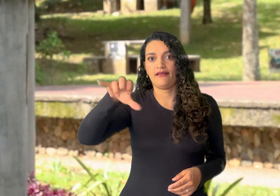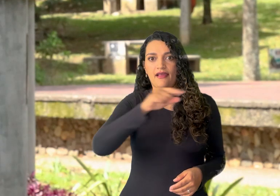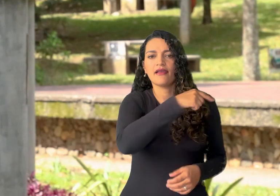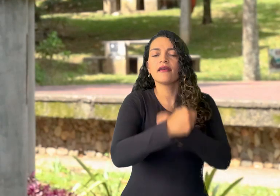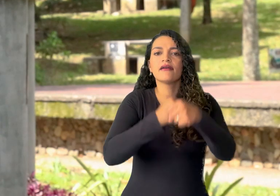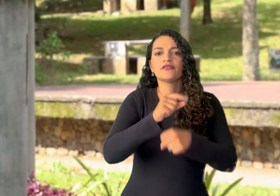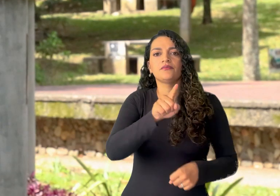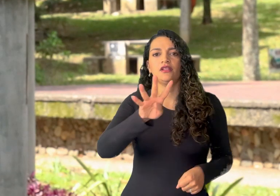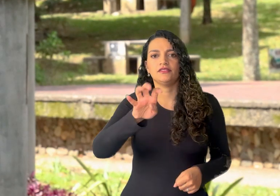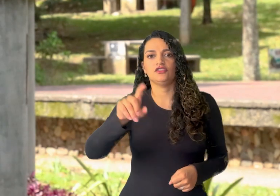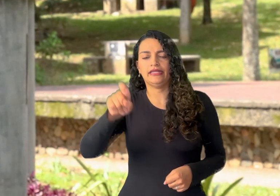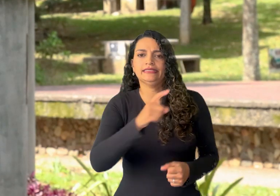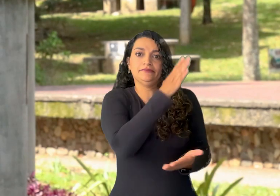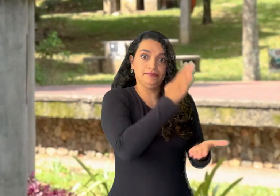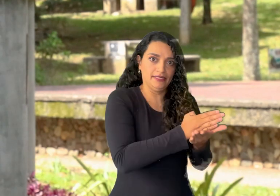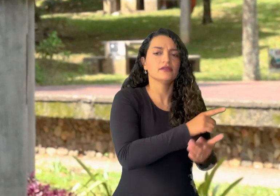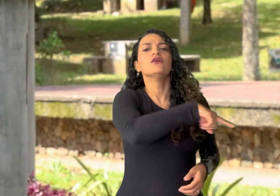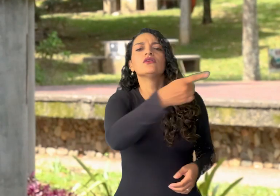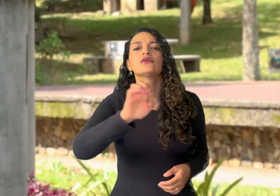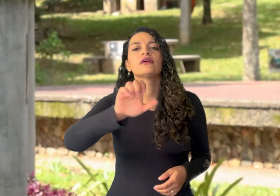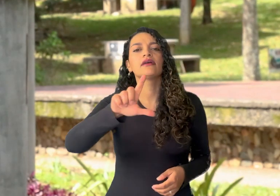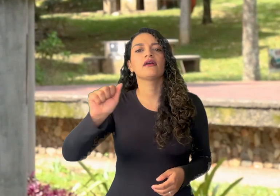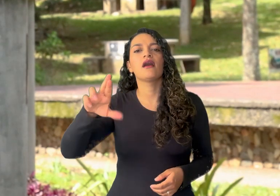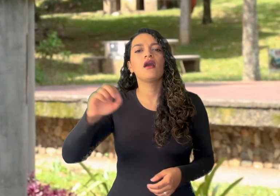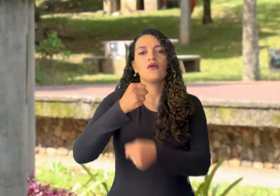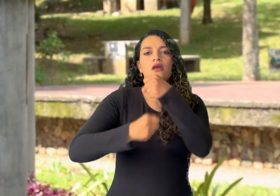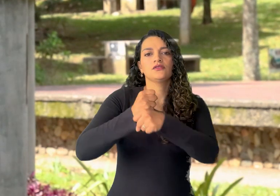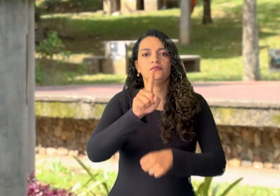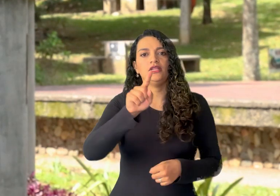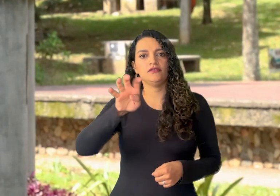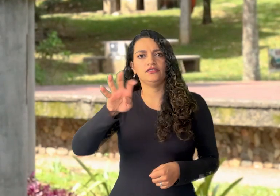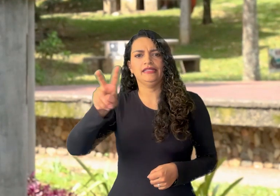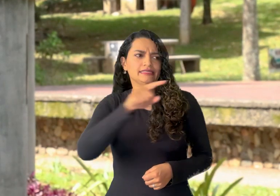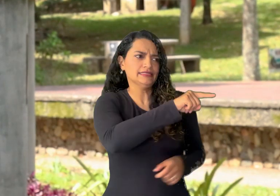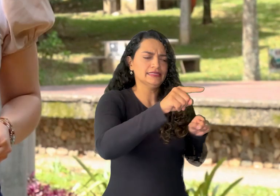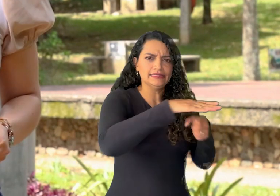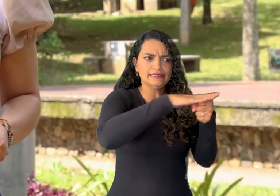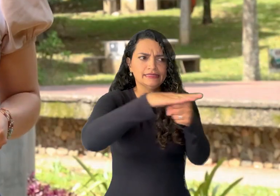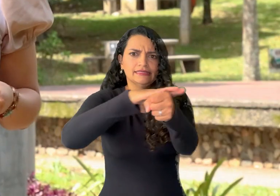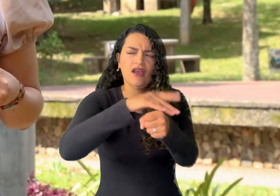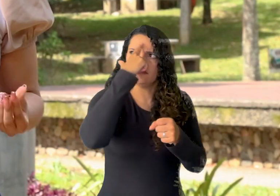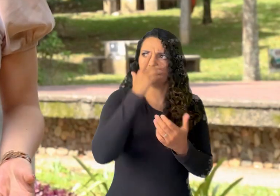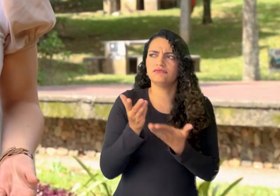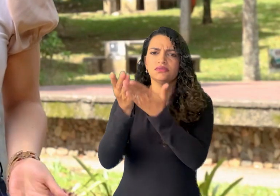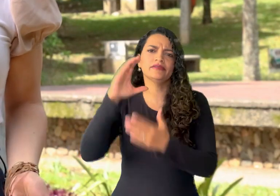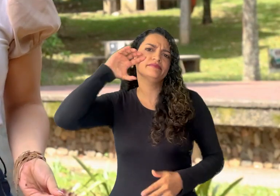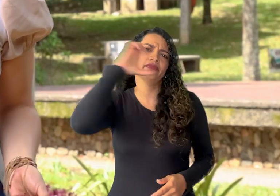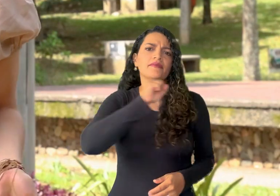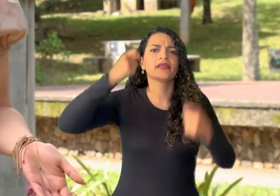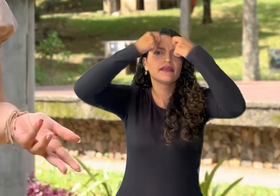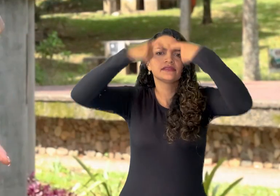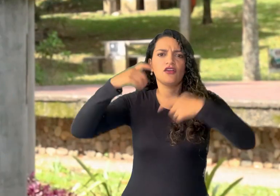Granja en junio de 1996 y El Aro a partir de octubre de 1997, en la que se indica que